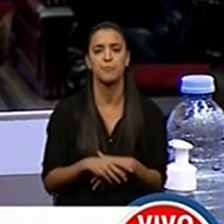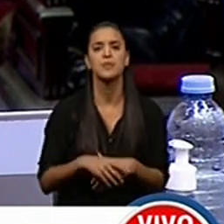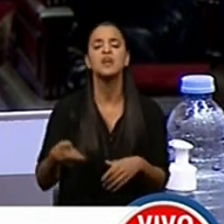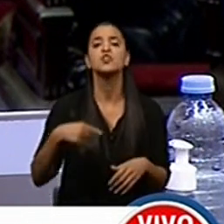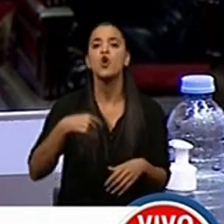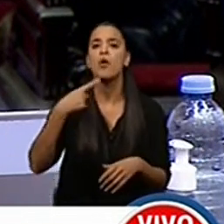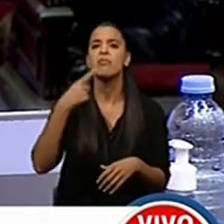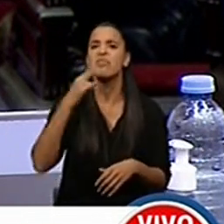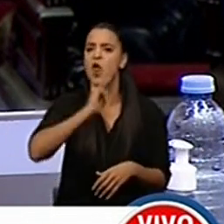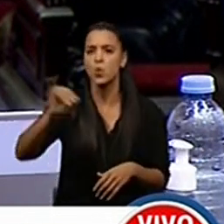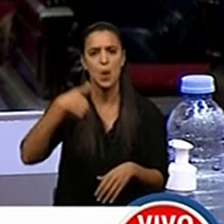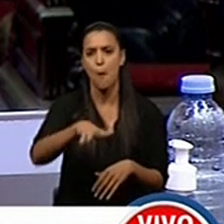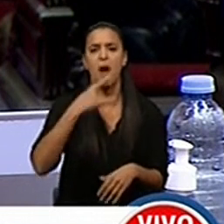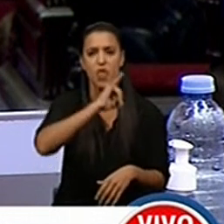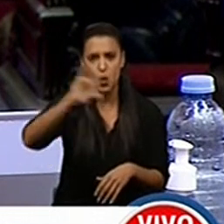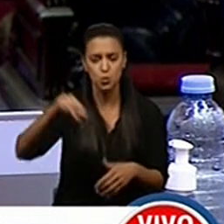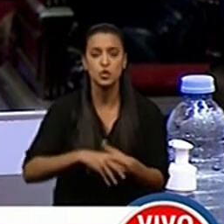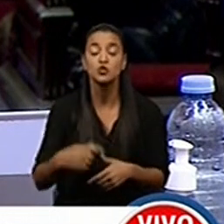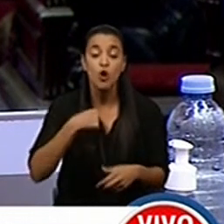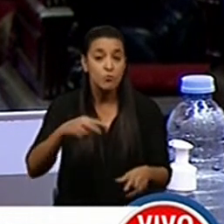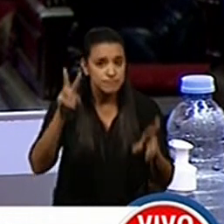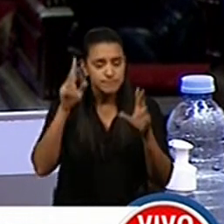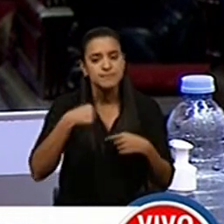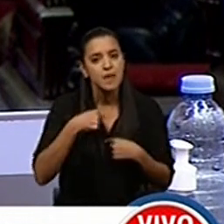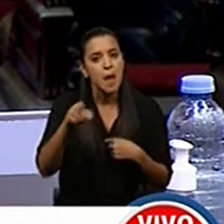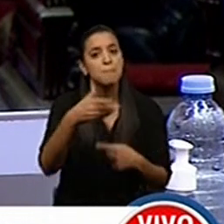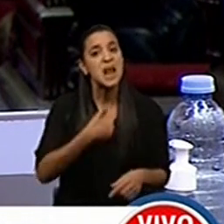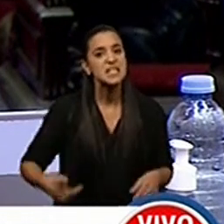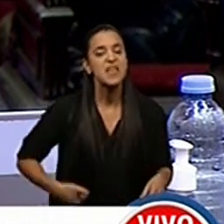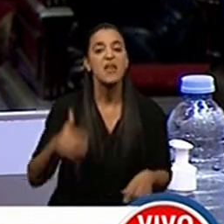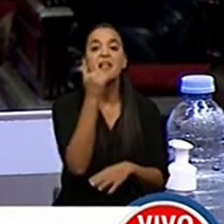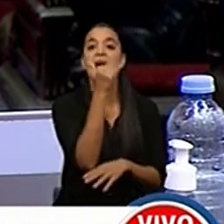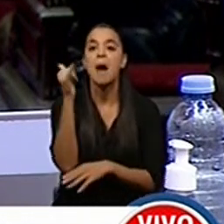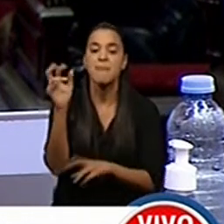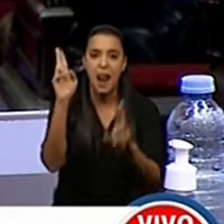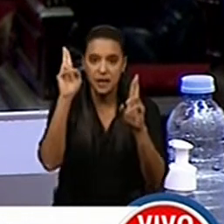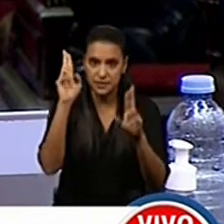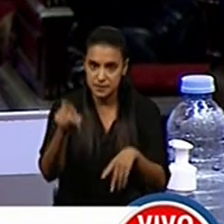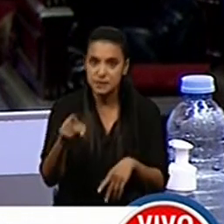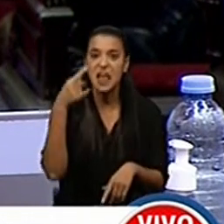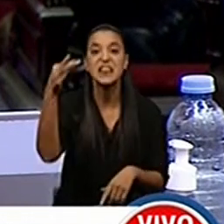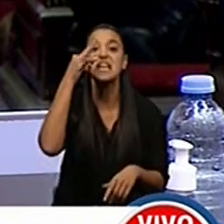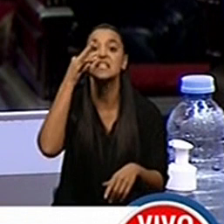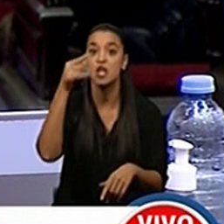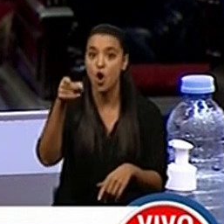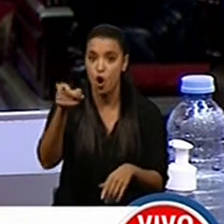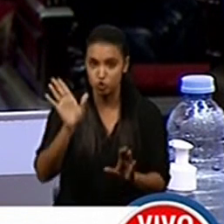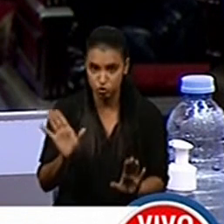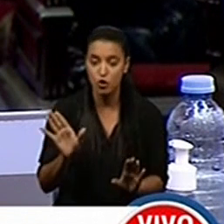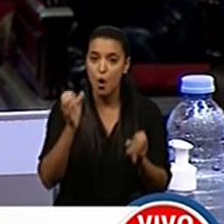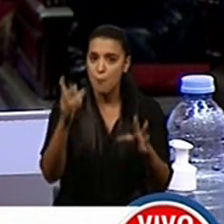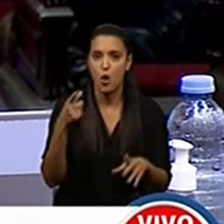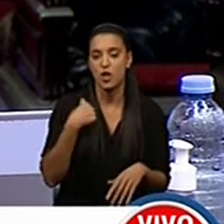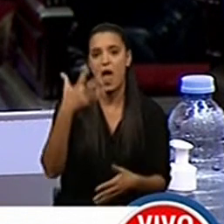y le dije que lo iba a denunciar. Y yo espero, señor presidente, que haya cámaras y que haya testigos, porque esto